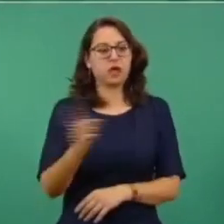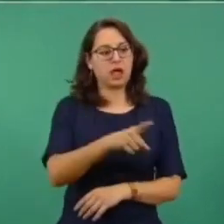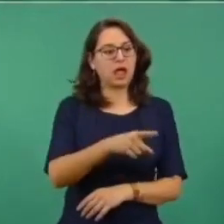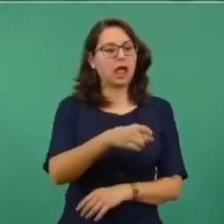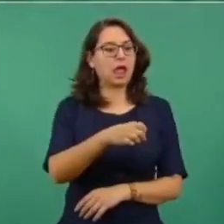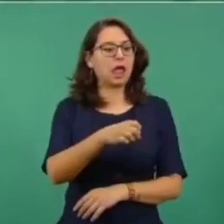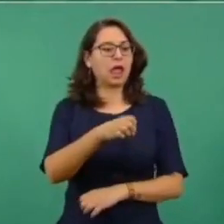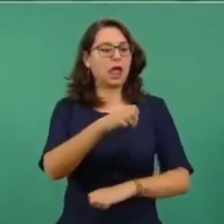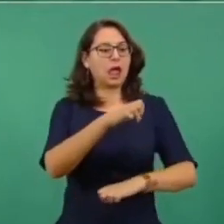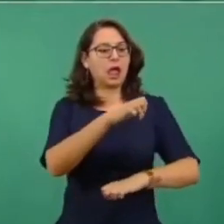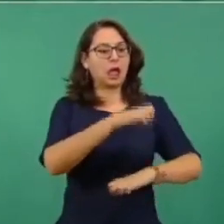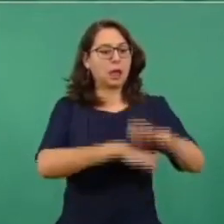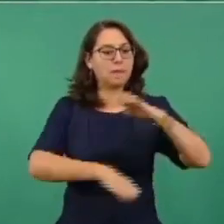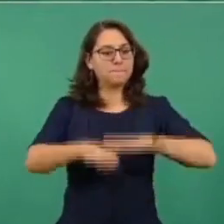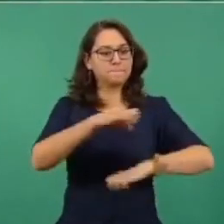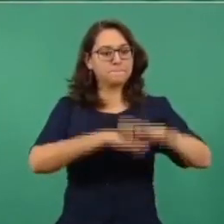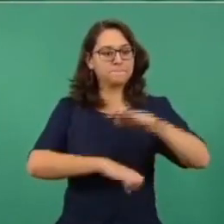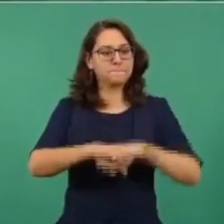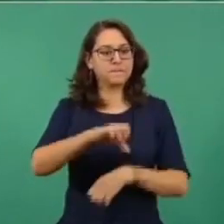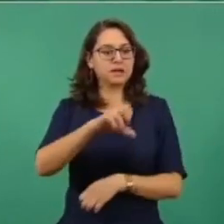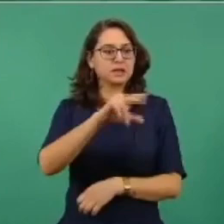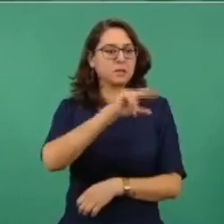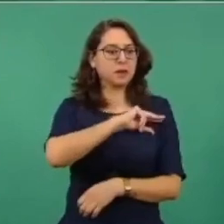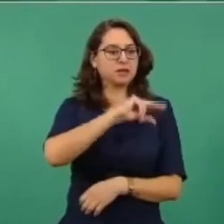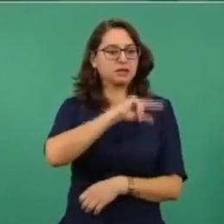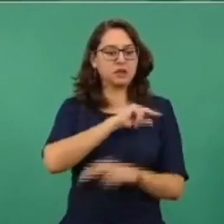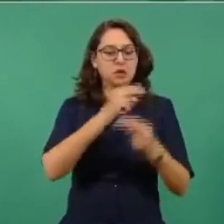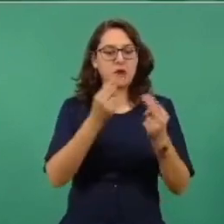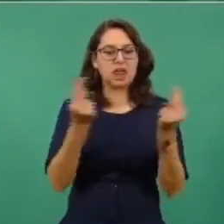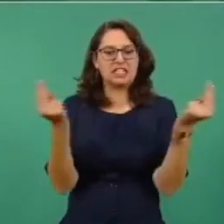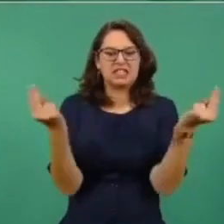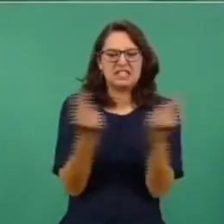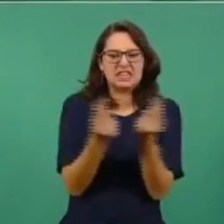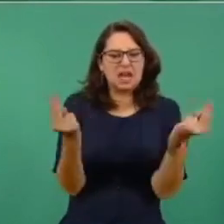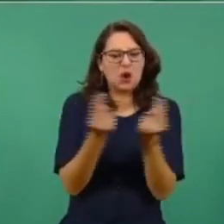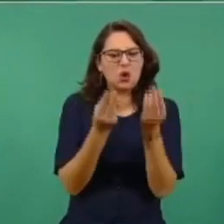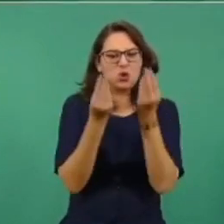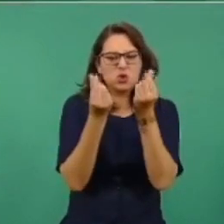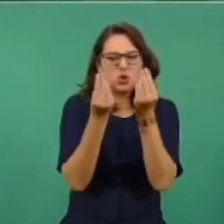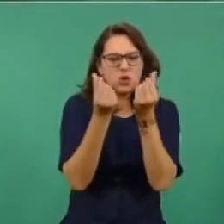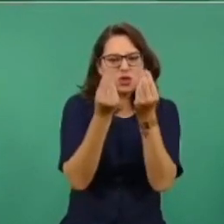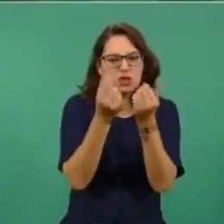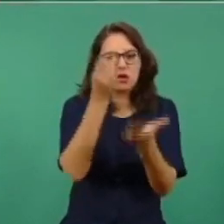solo son movidas por el afán de lucro